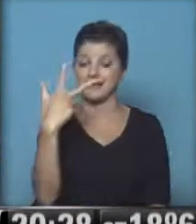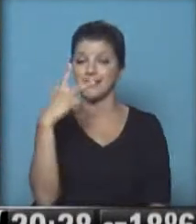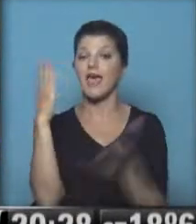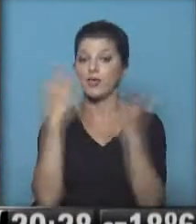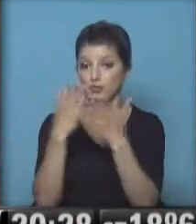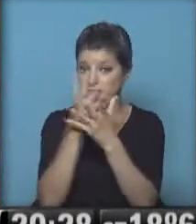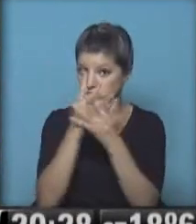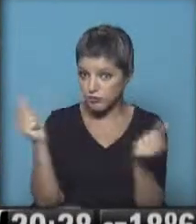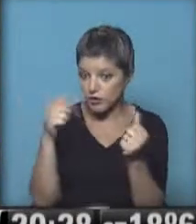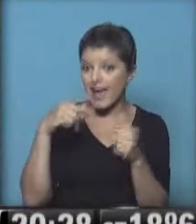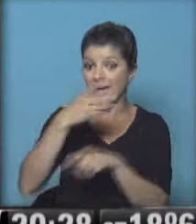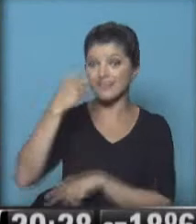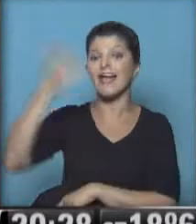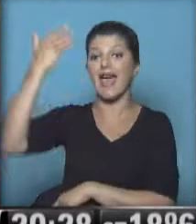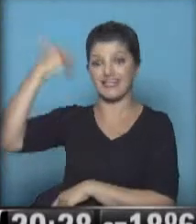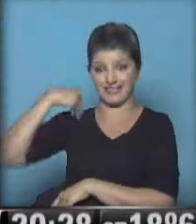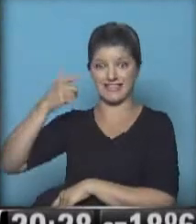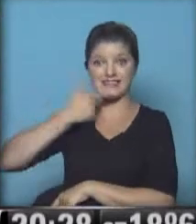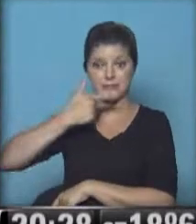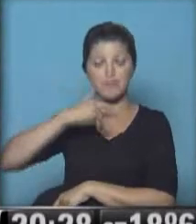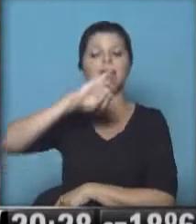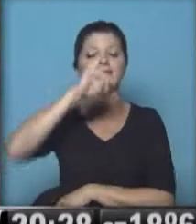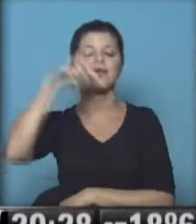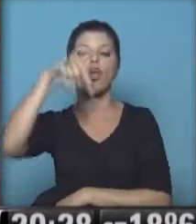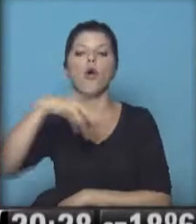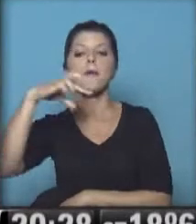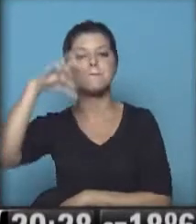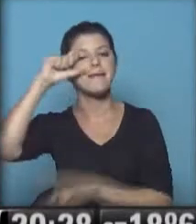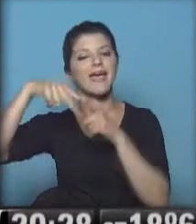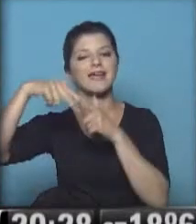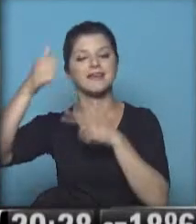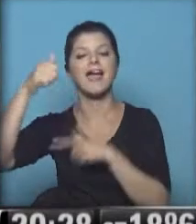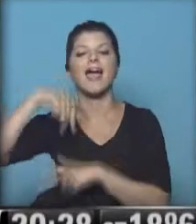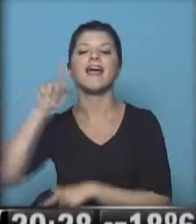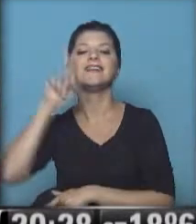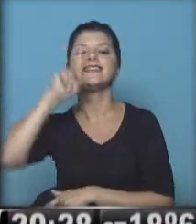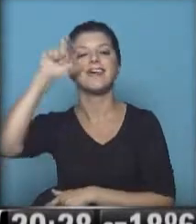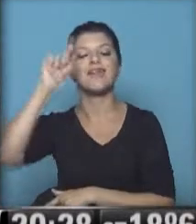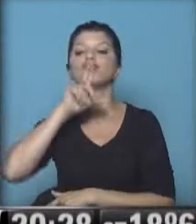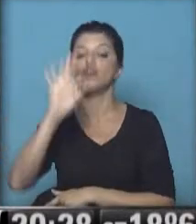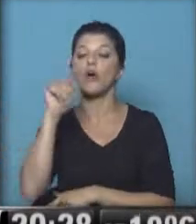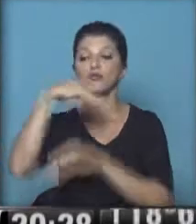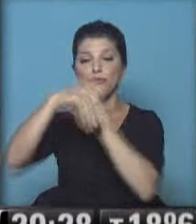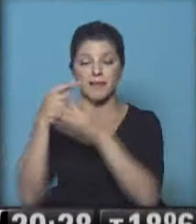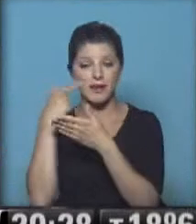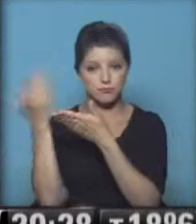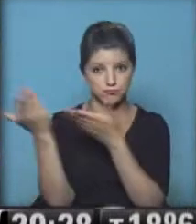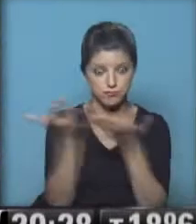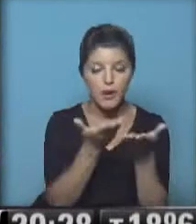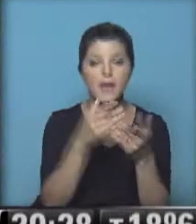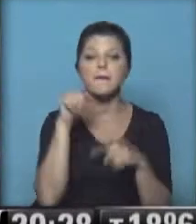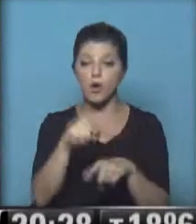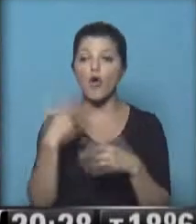Así es, hoy el presidente Peña Nieto recibió a los padres de los alumnos. Mientras tanto, aparecieron